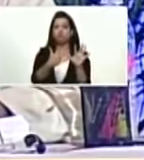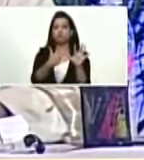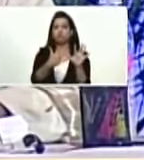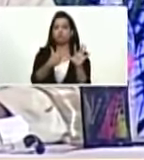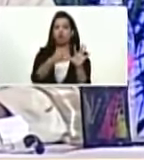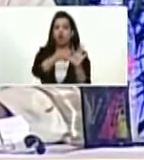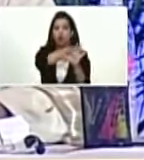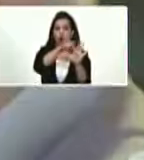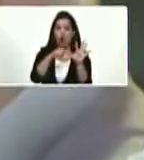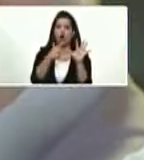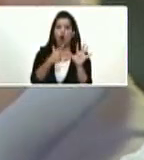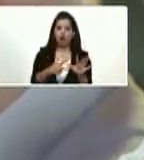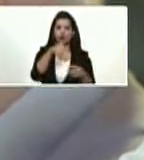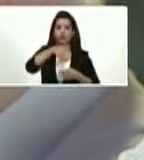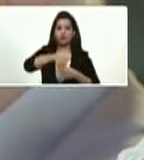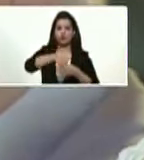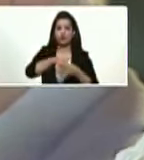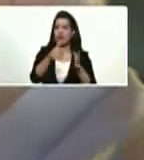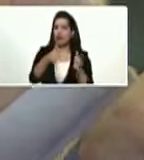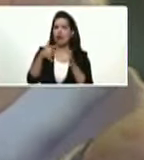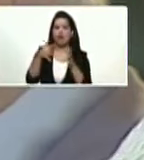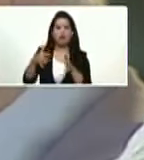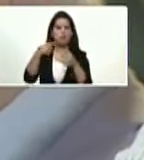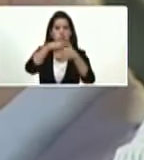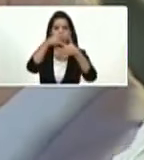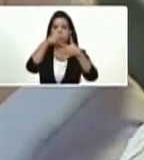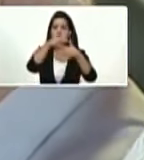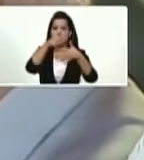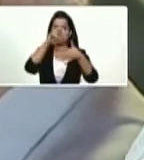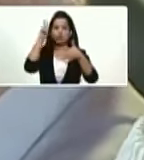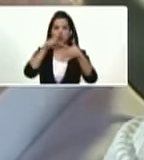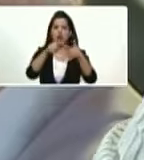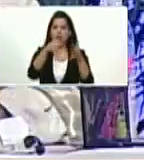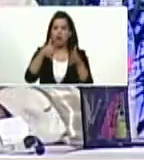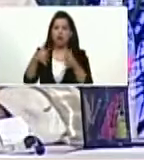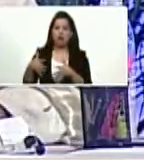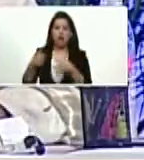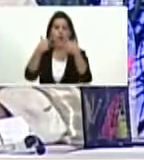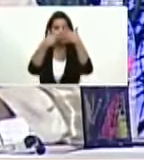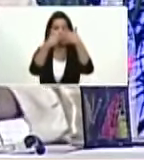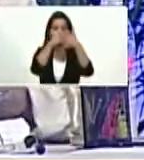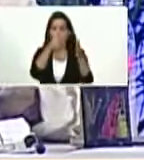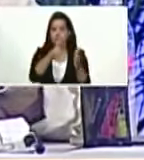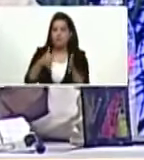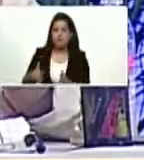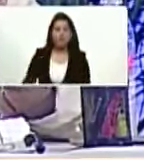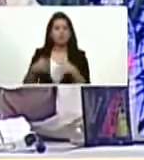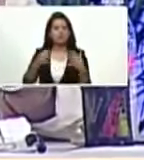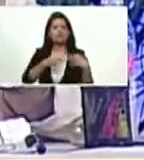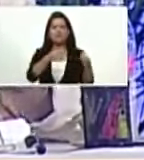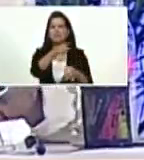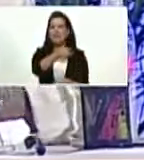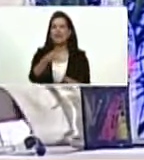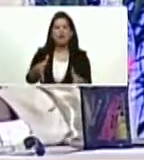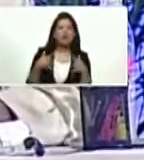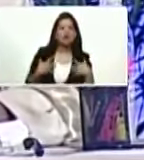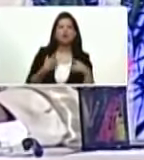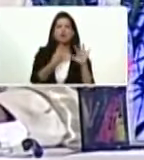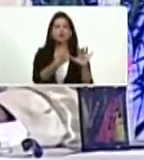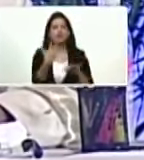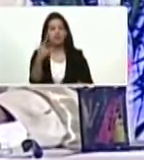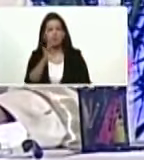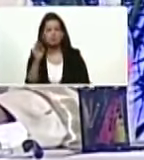8 elecciones en 10 años y 8 victorias. Siempre Evo ha ganado con 60, 63,